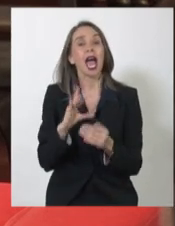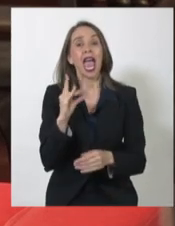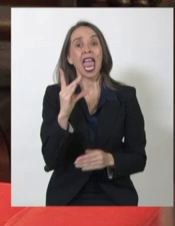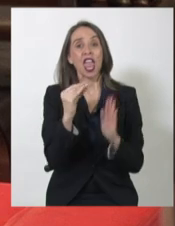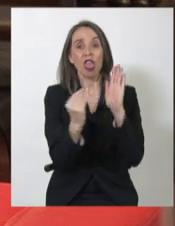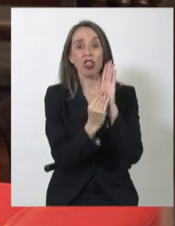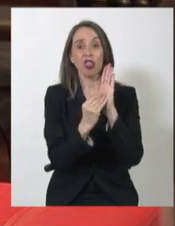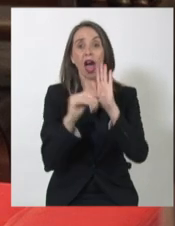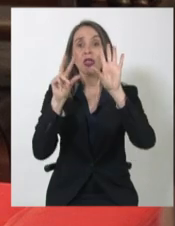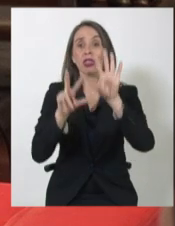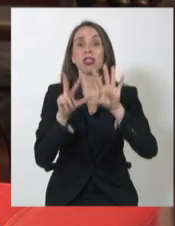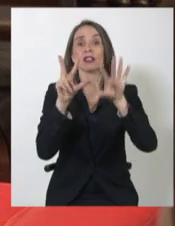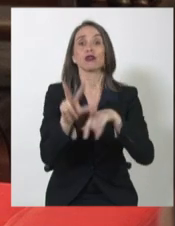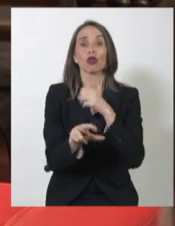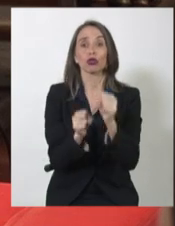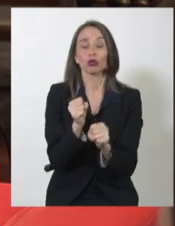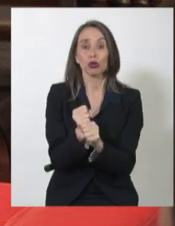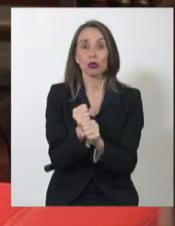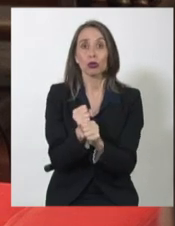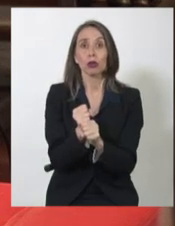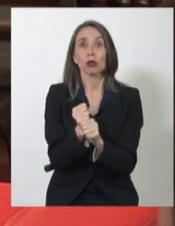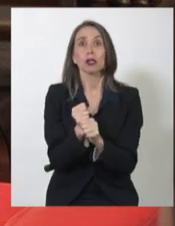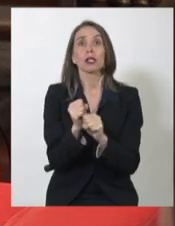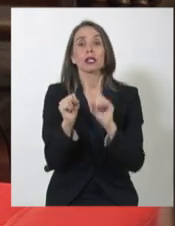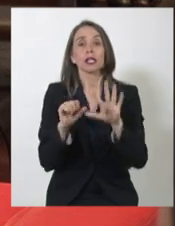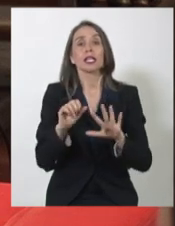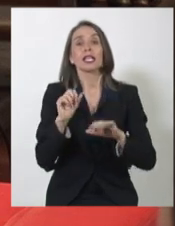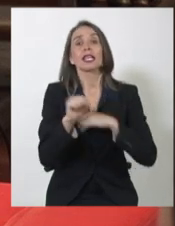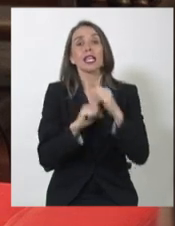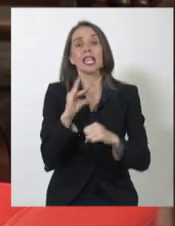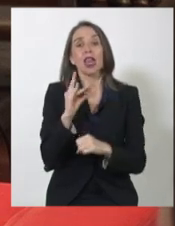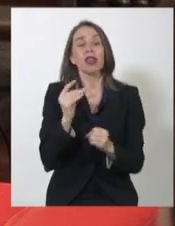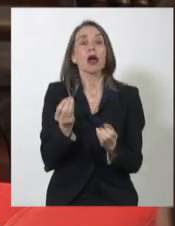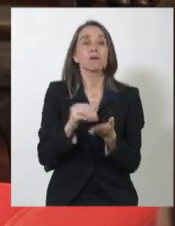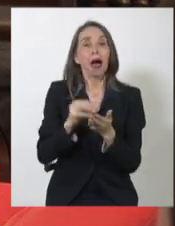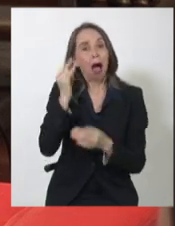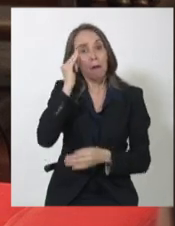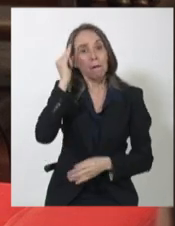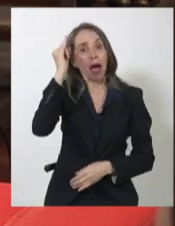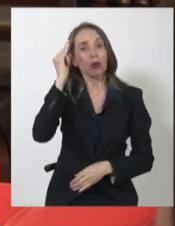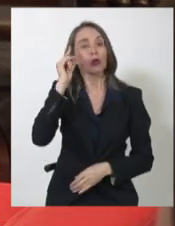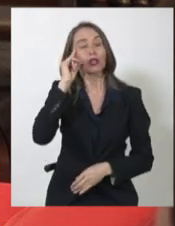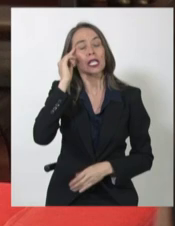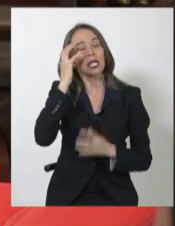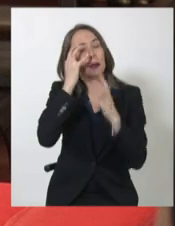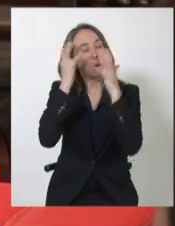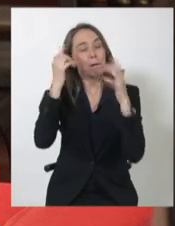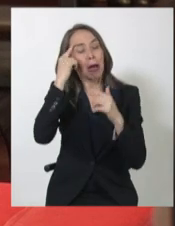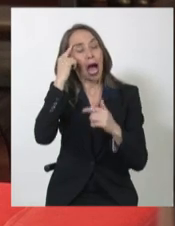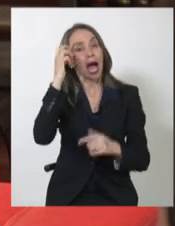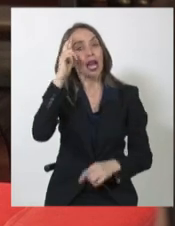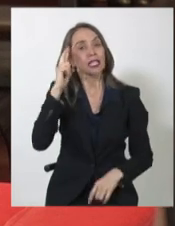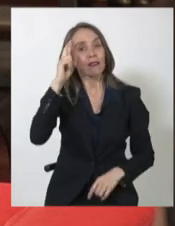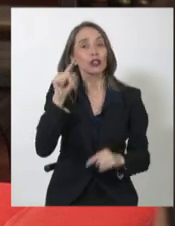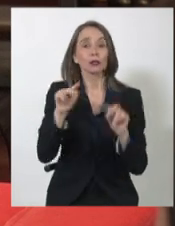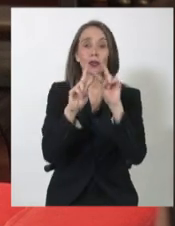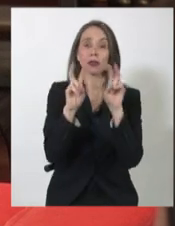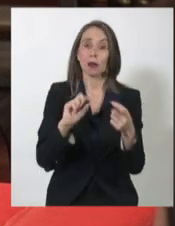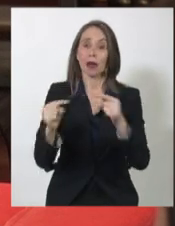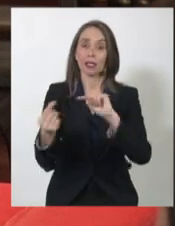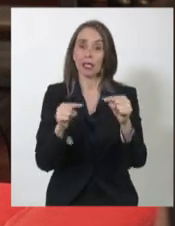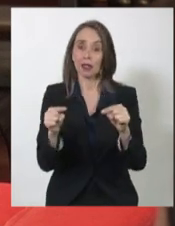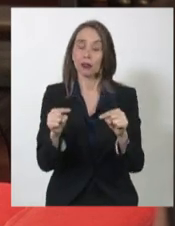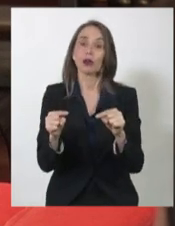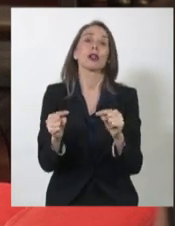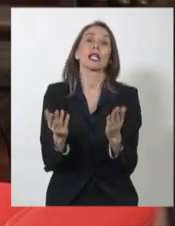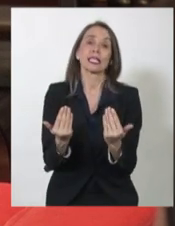que es una edad con mayor madurez, con mayor reflexión. Yo creo que es un tema discutible, un tema en que tendrá que ponerse